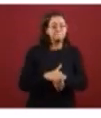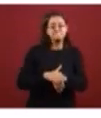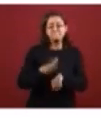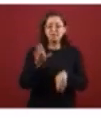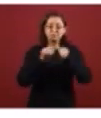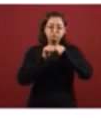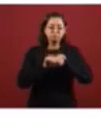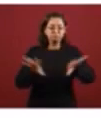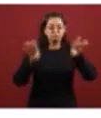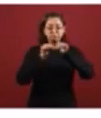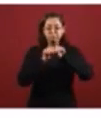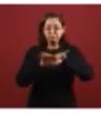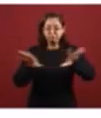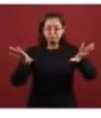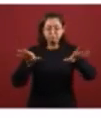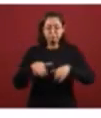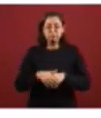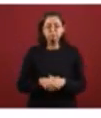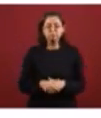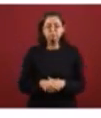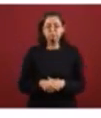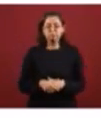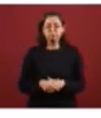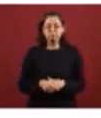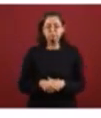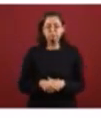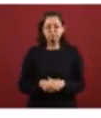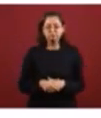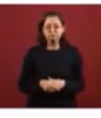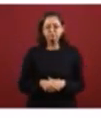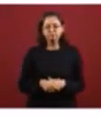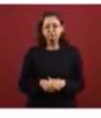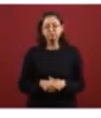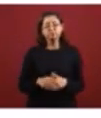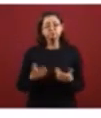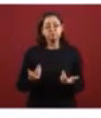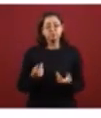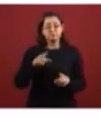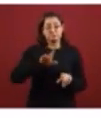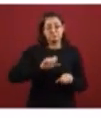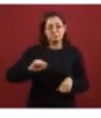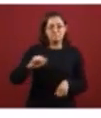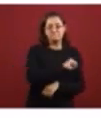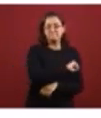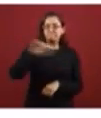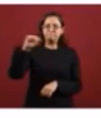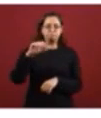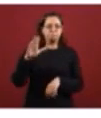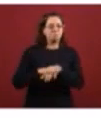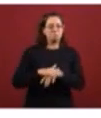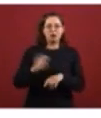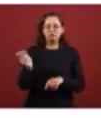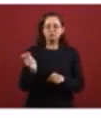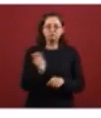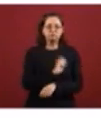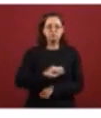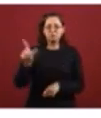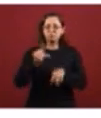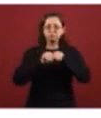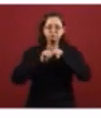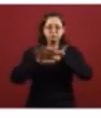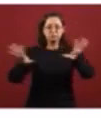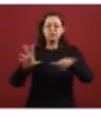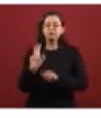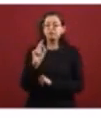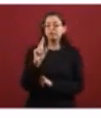horizontal respectivamente muestra cuando se convierte en trending topic todo lo que observamos es que este 31 de octubre a